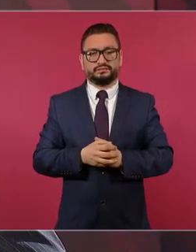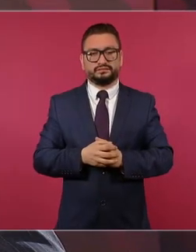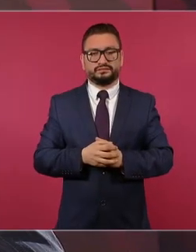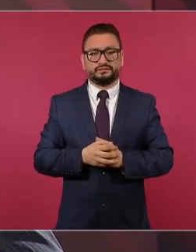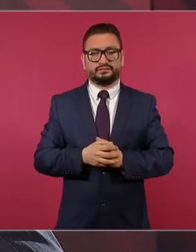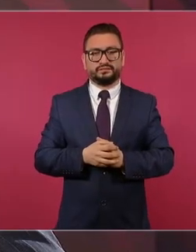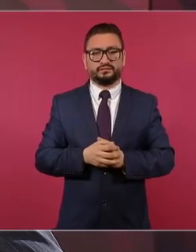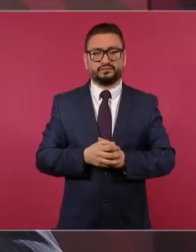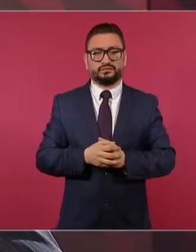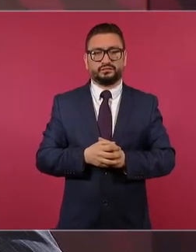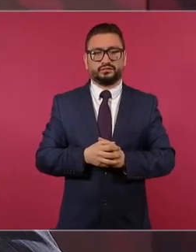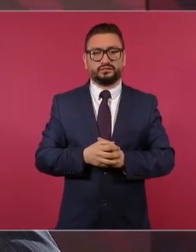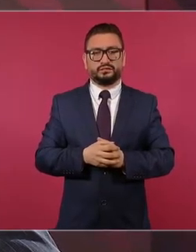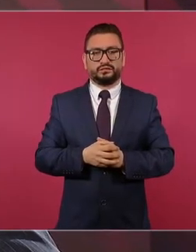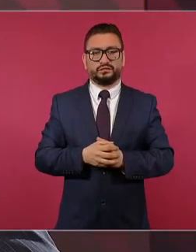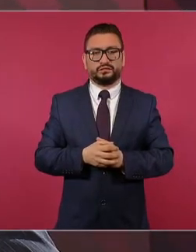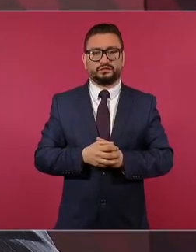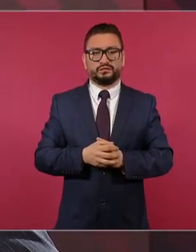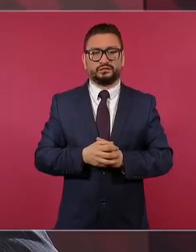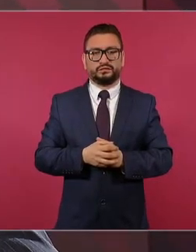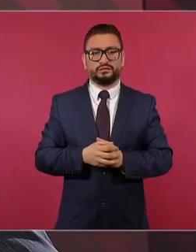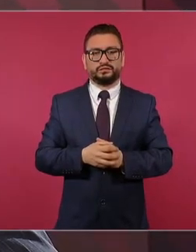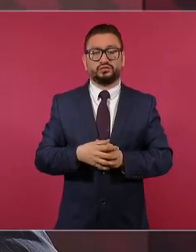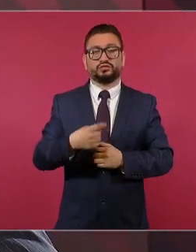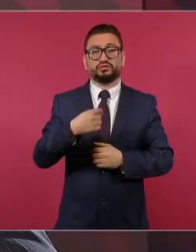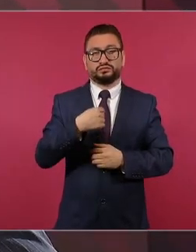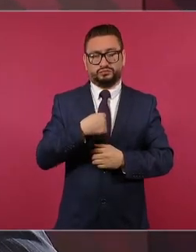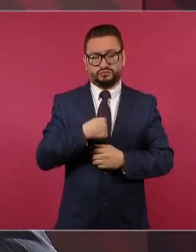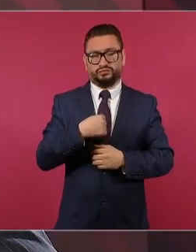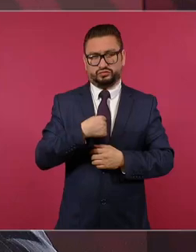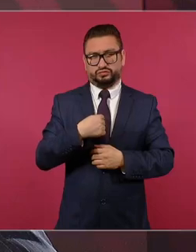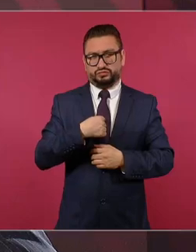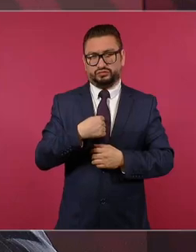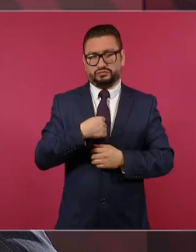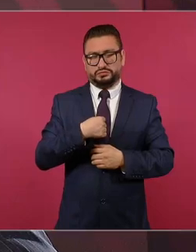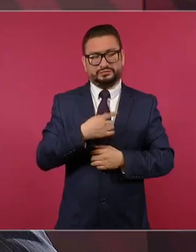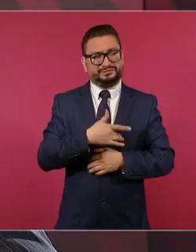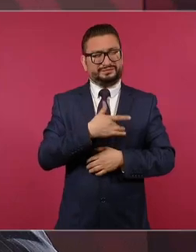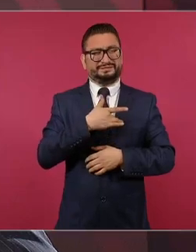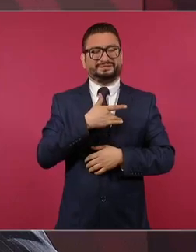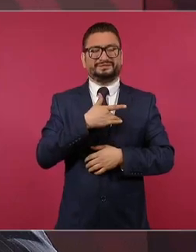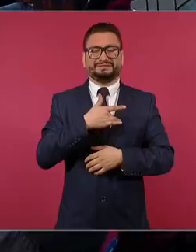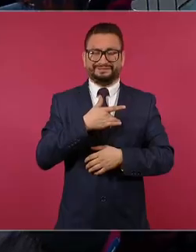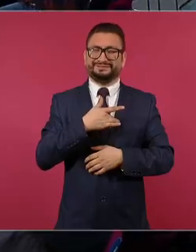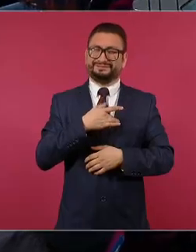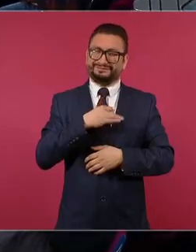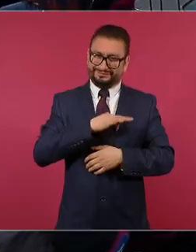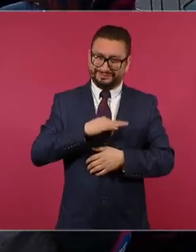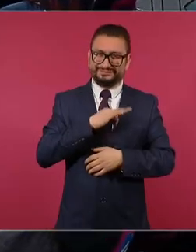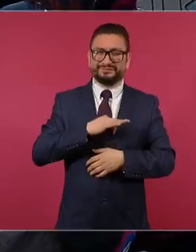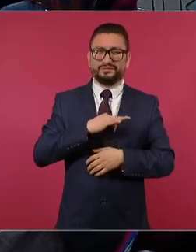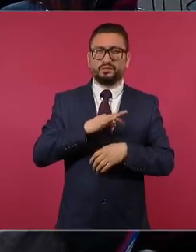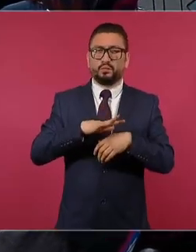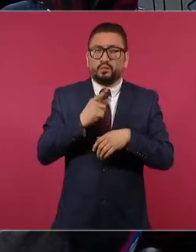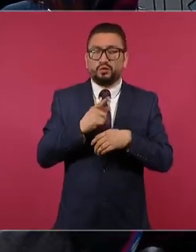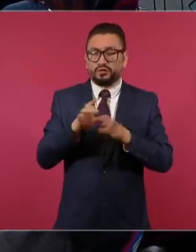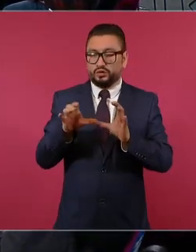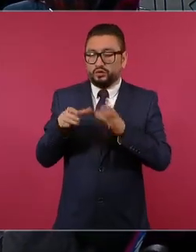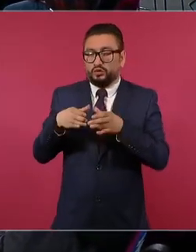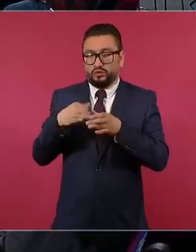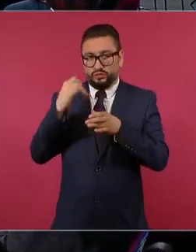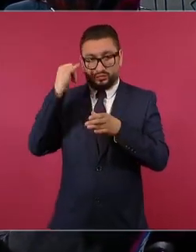pues la dicha de que viví en comunidades